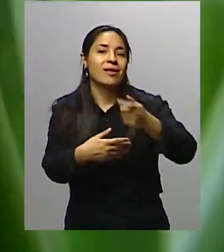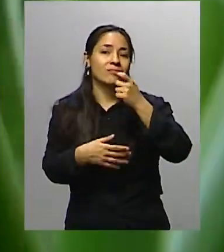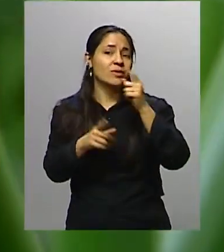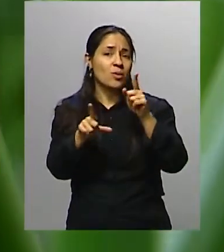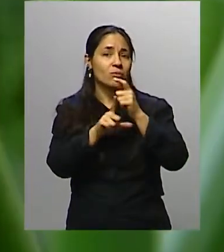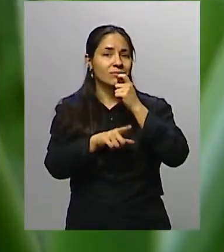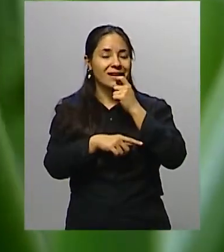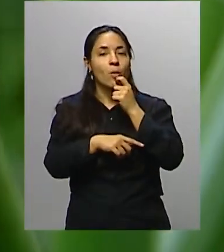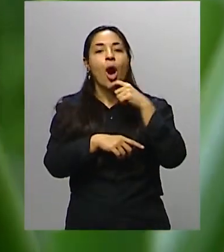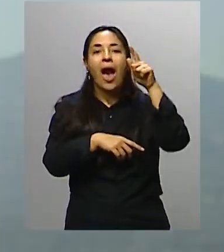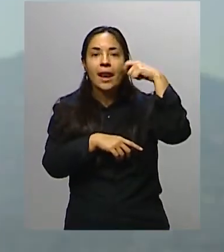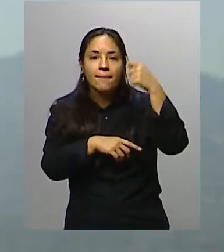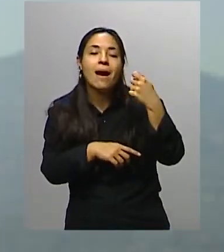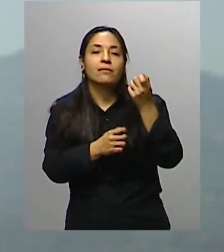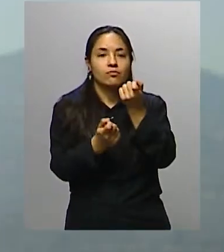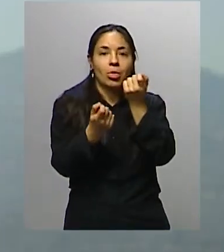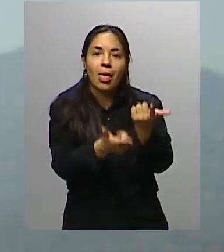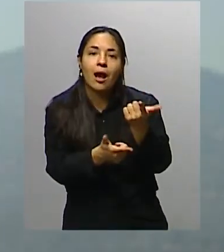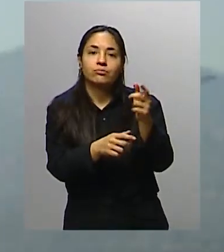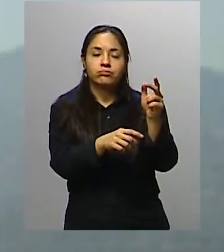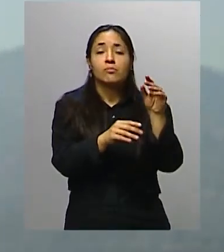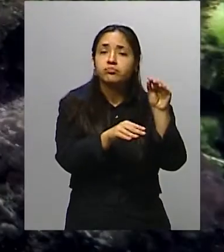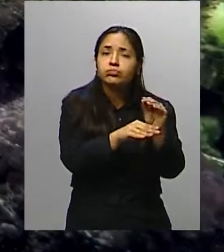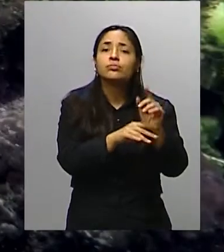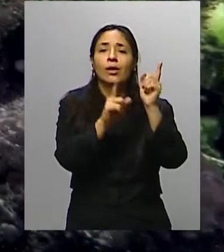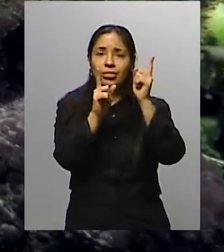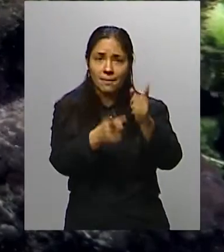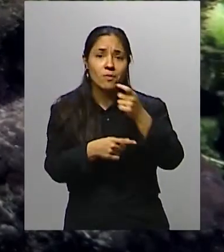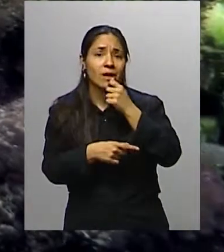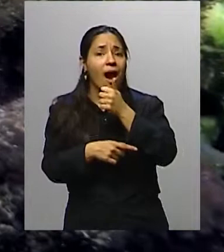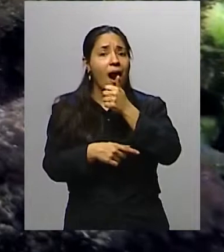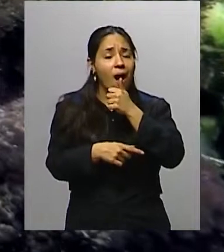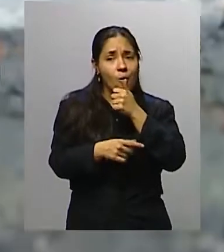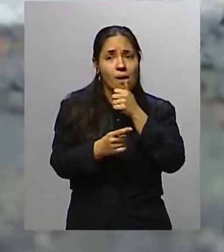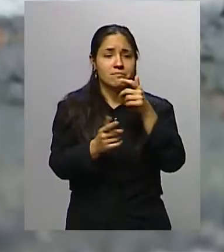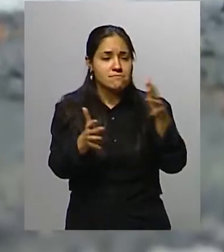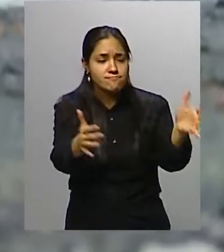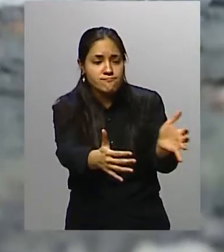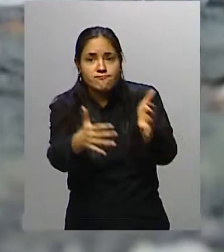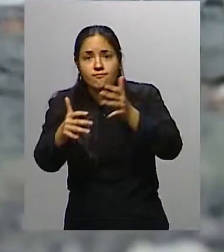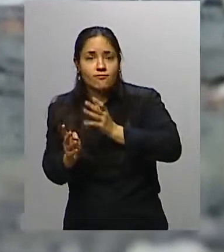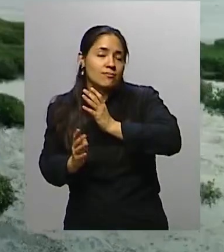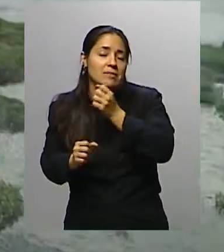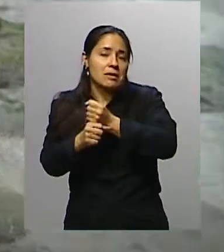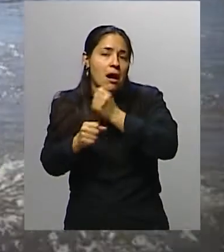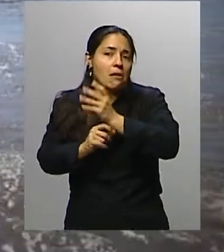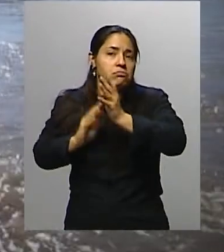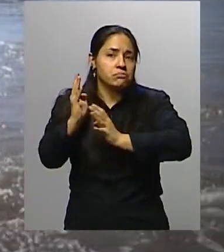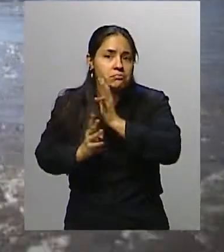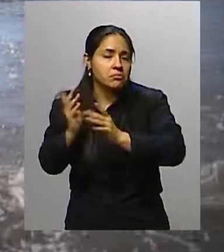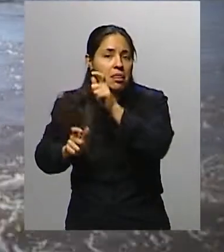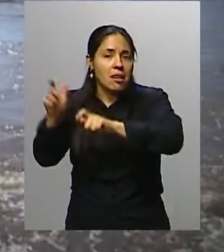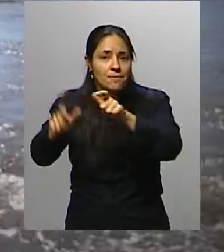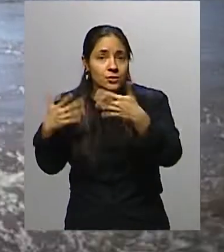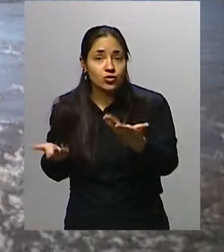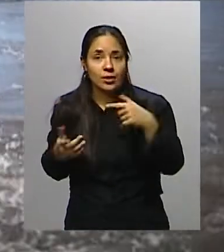pastoreo, o un agua que la podamos usar para distintos tipos de actividades humanas, es necesario que esté en el ambiente